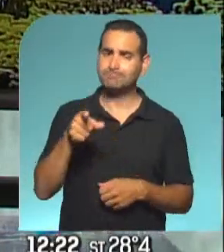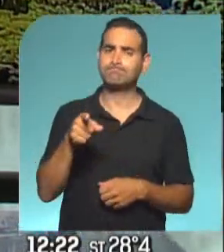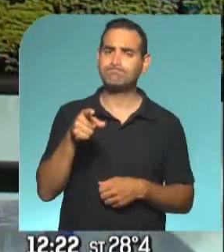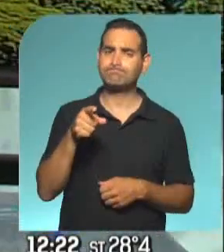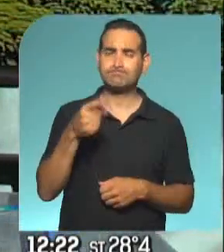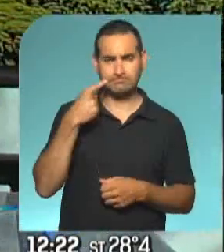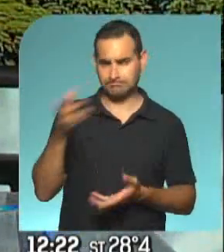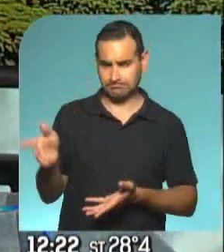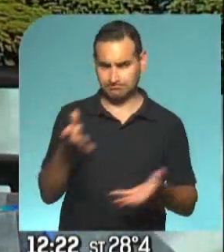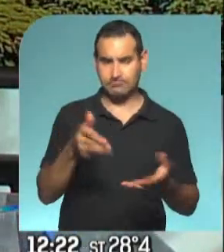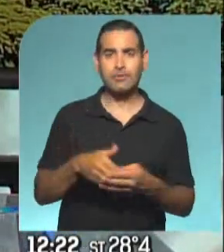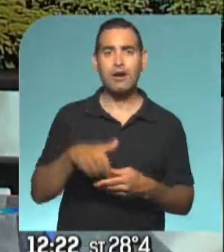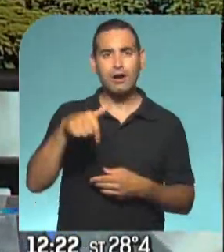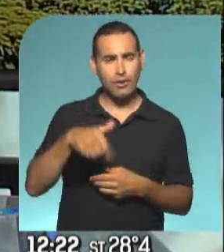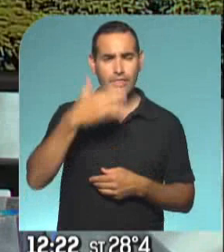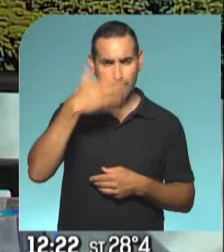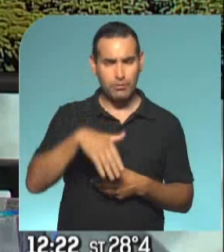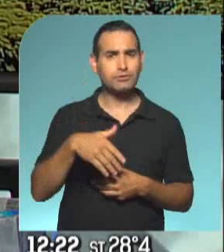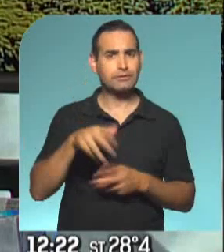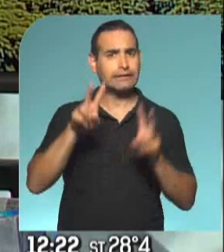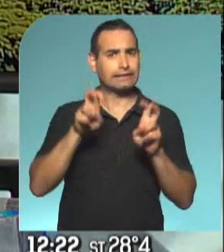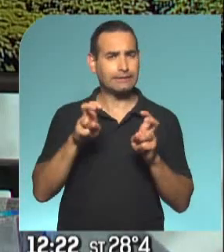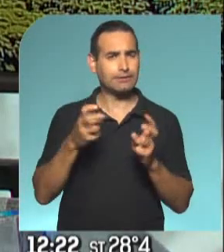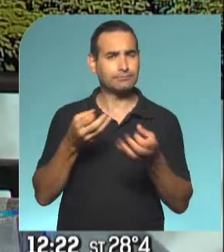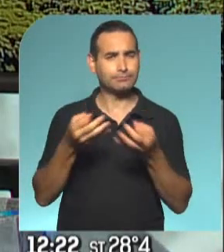justamente, lo dejamos que se despida y nos vamos a meter justamente con el último tema que estaba